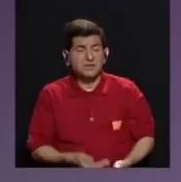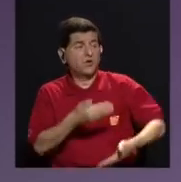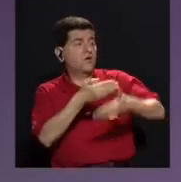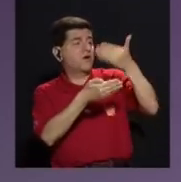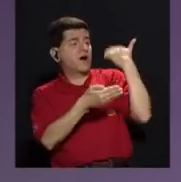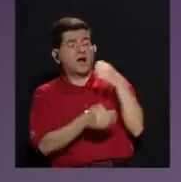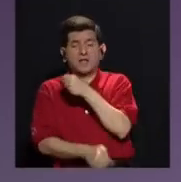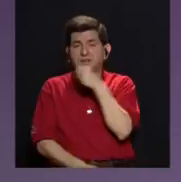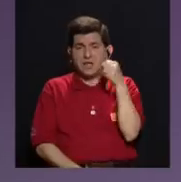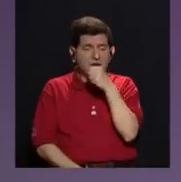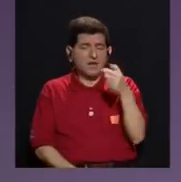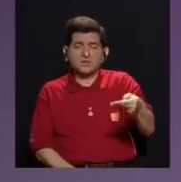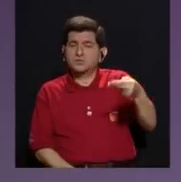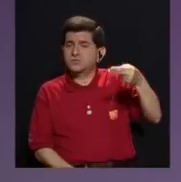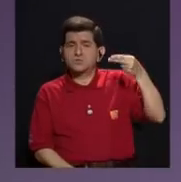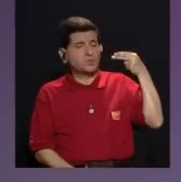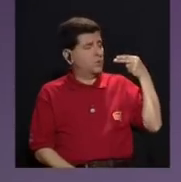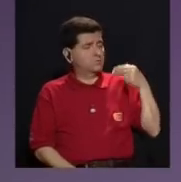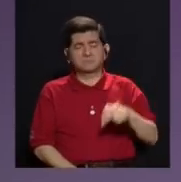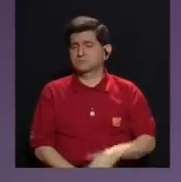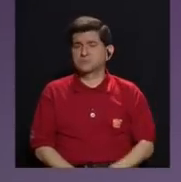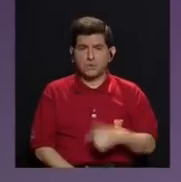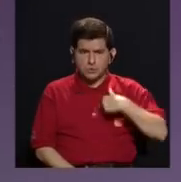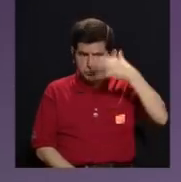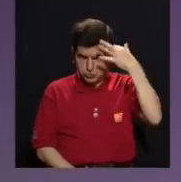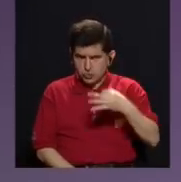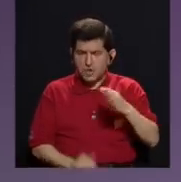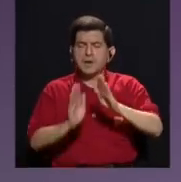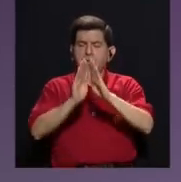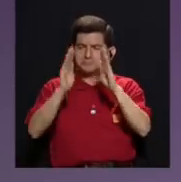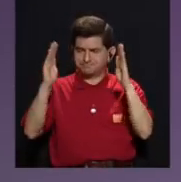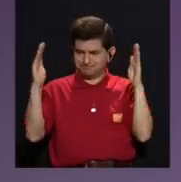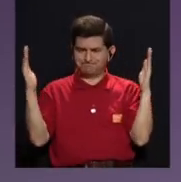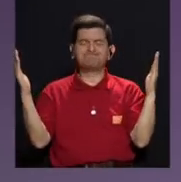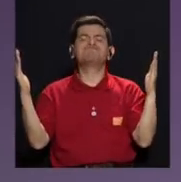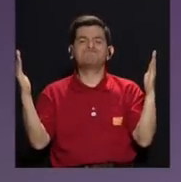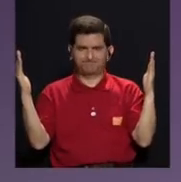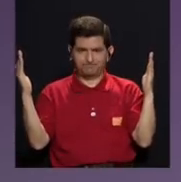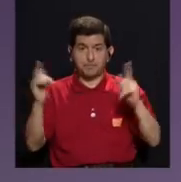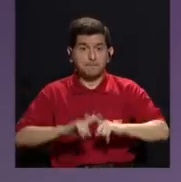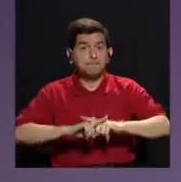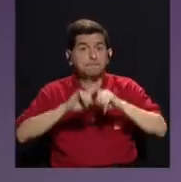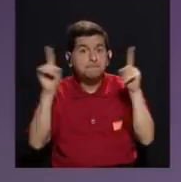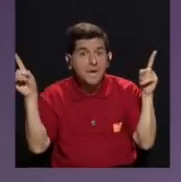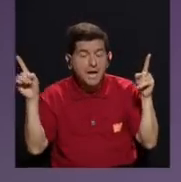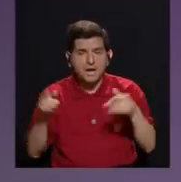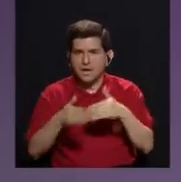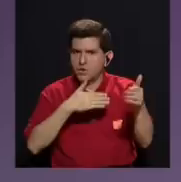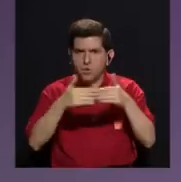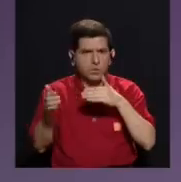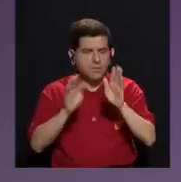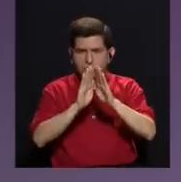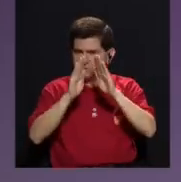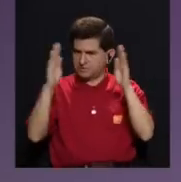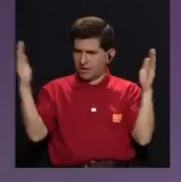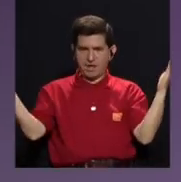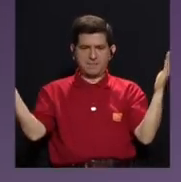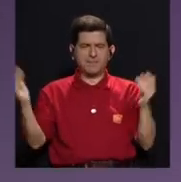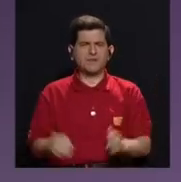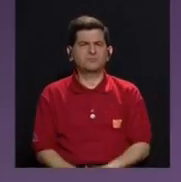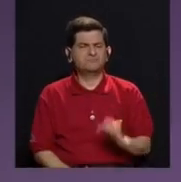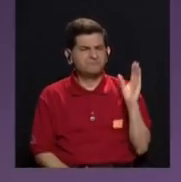canciones que se cantaban históricamente no así que yo creo que hay una apertura pero aún habiendo la apertura vemos